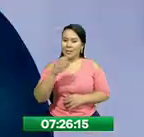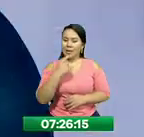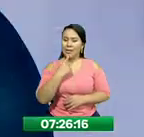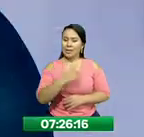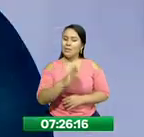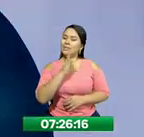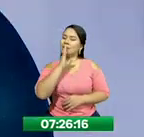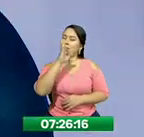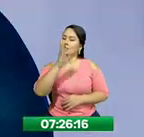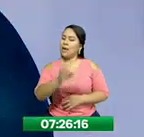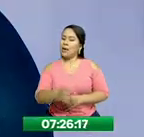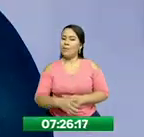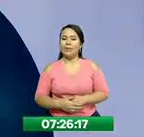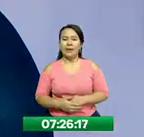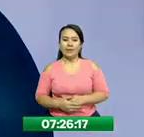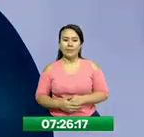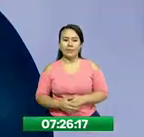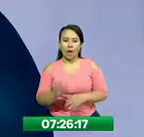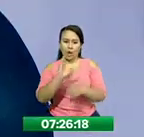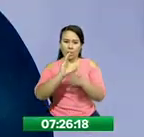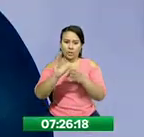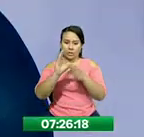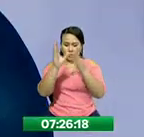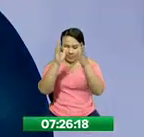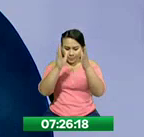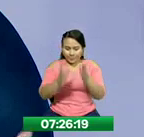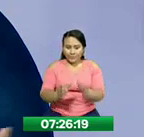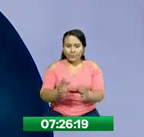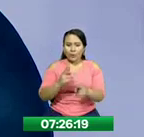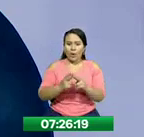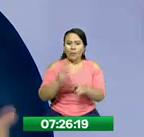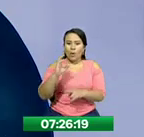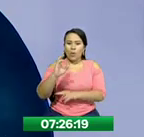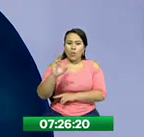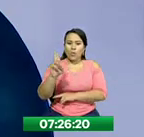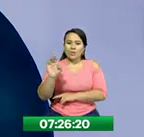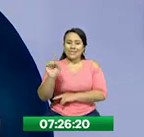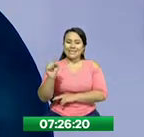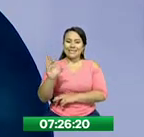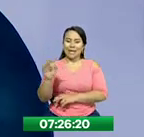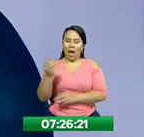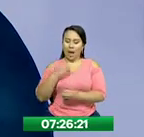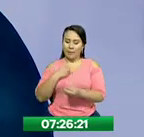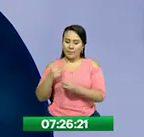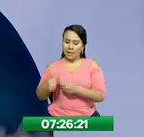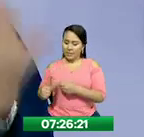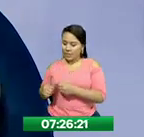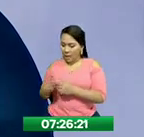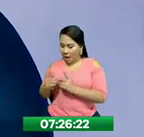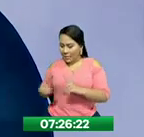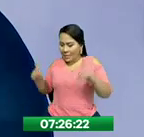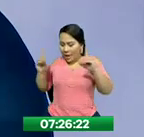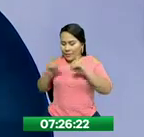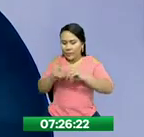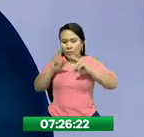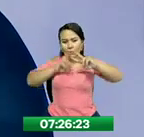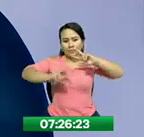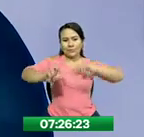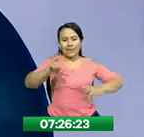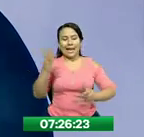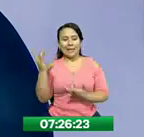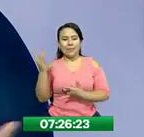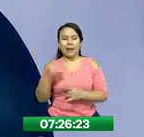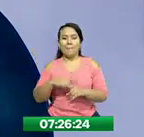ser siempre técnica. El consejero Cuesta ha dado varias cifras y varios estimados de lo que esperan, pero la contraparte